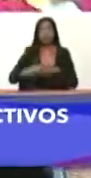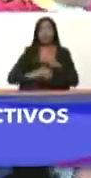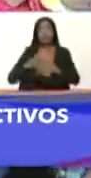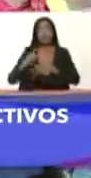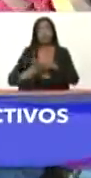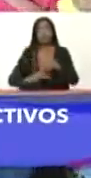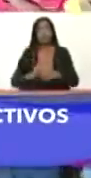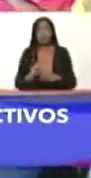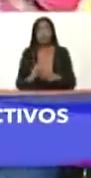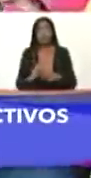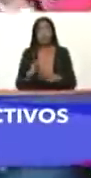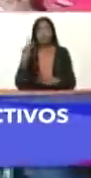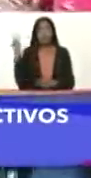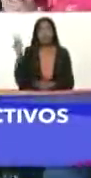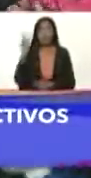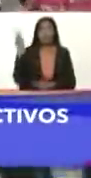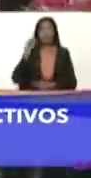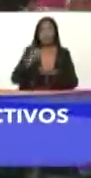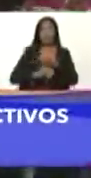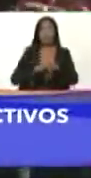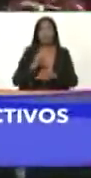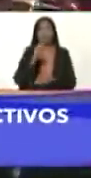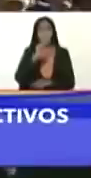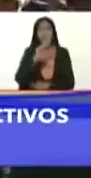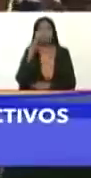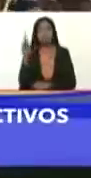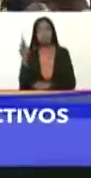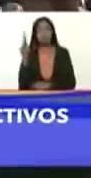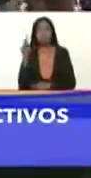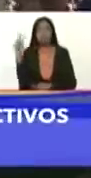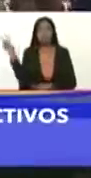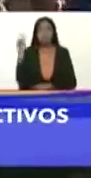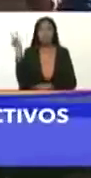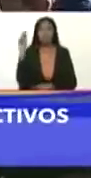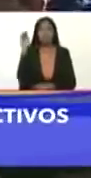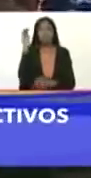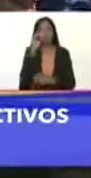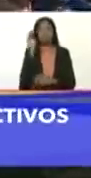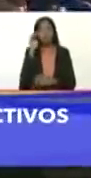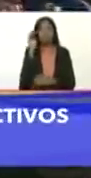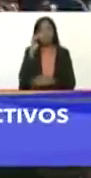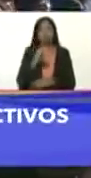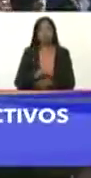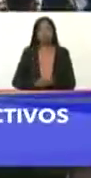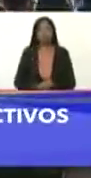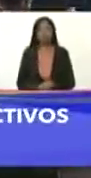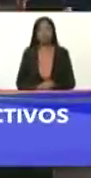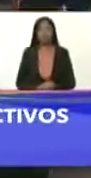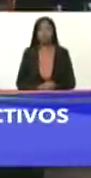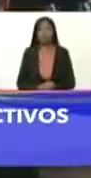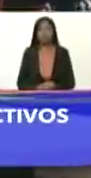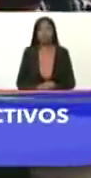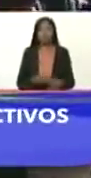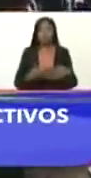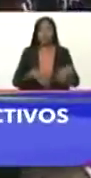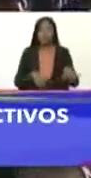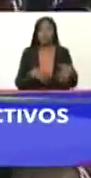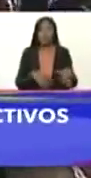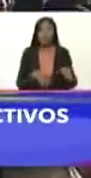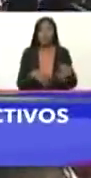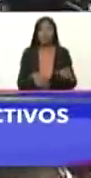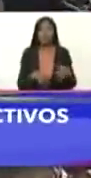productivo de la Venezuela del siglo XXI, de la Venezuela del futuro. Es Guayana.